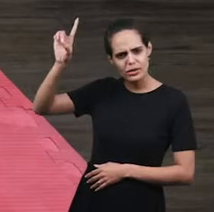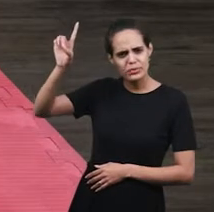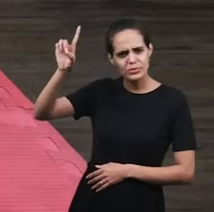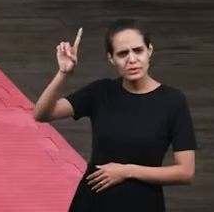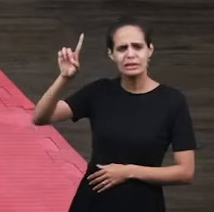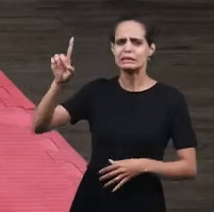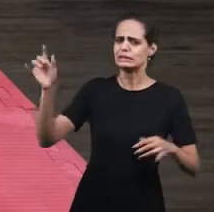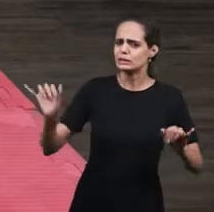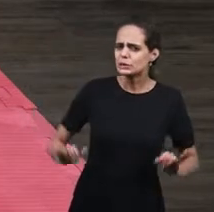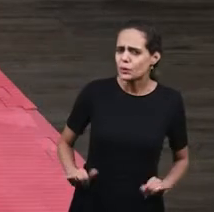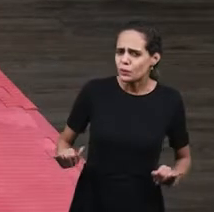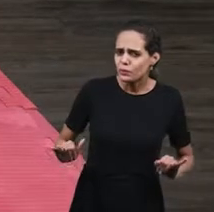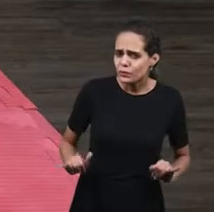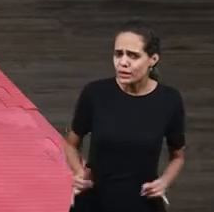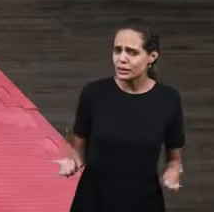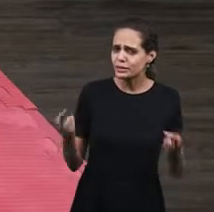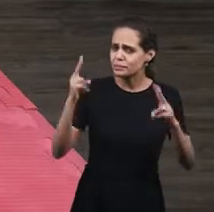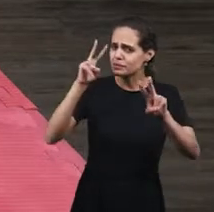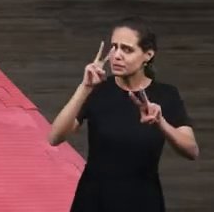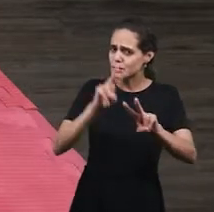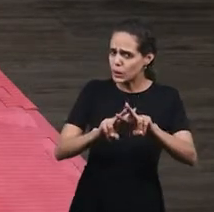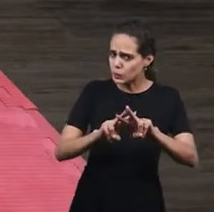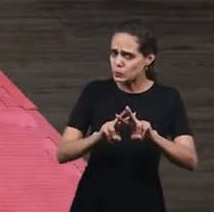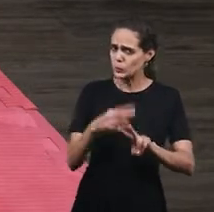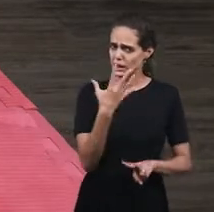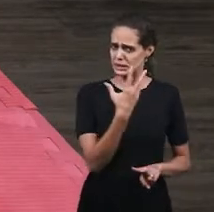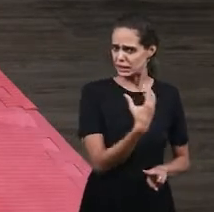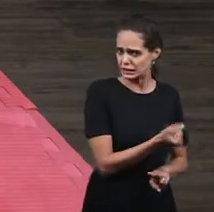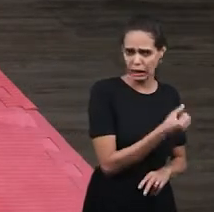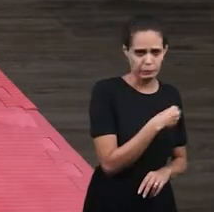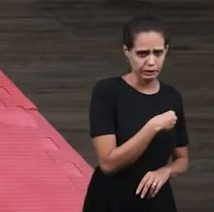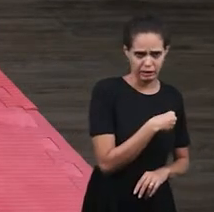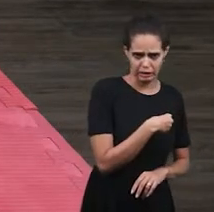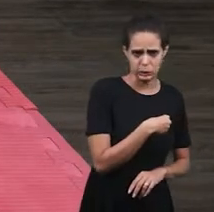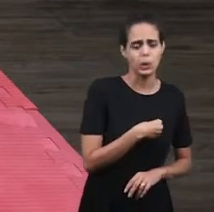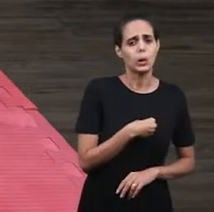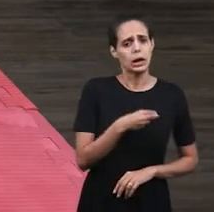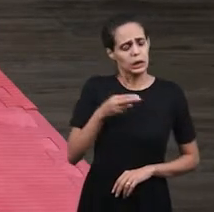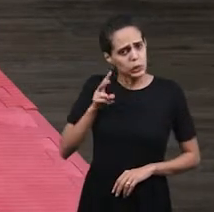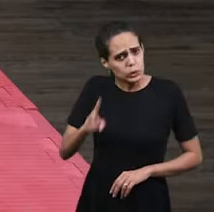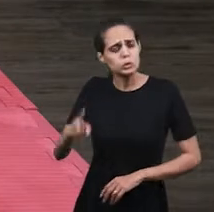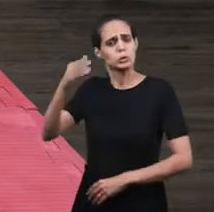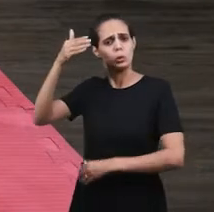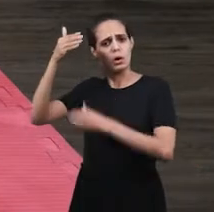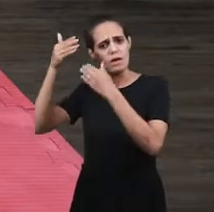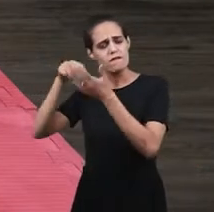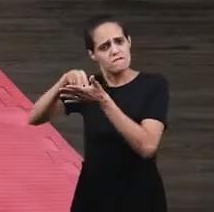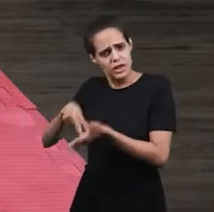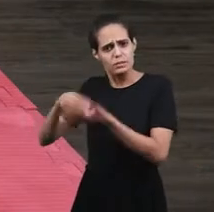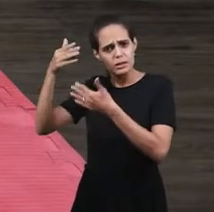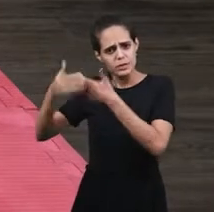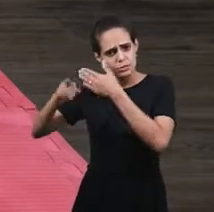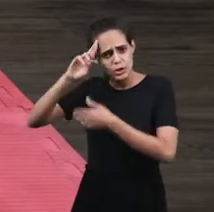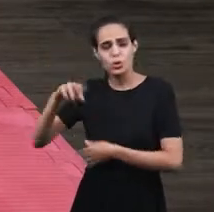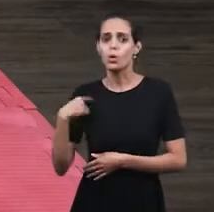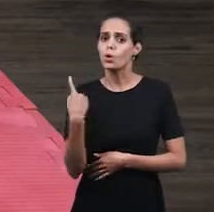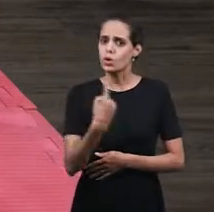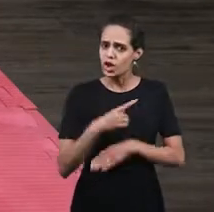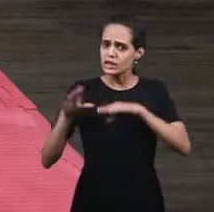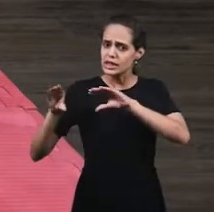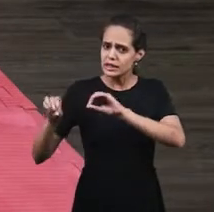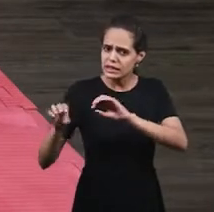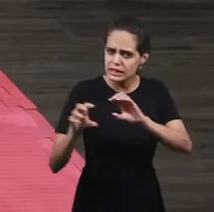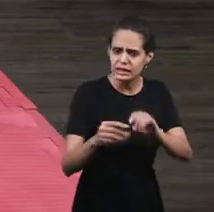prefiriendo sufrir en la prisión y no rendirse al pecado. Debemos enseñar a nuestros niños esa